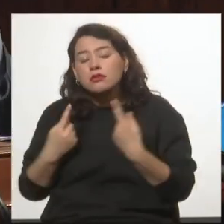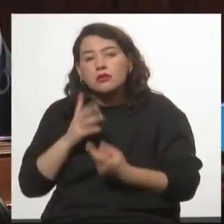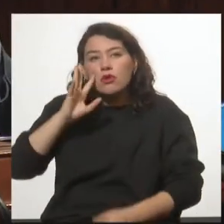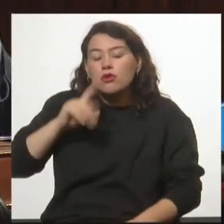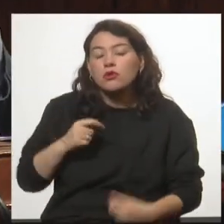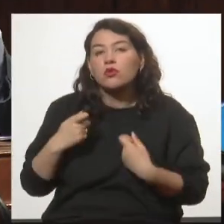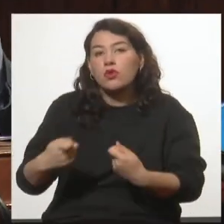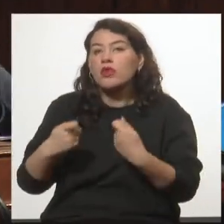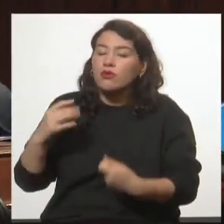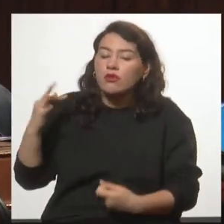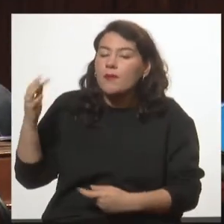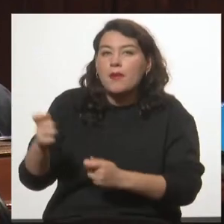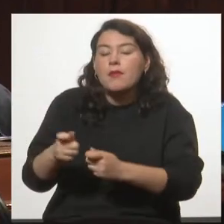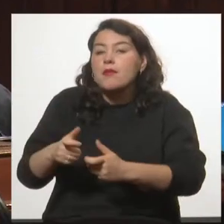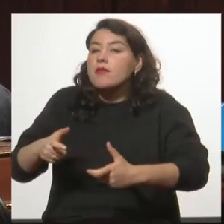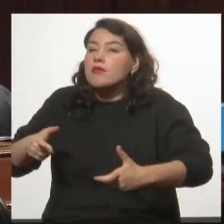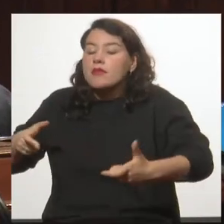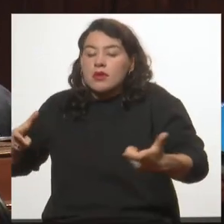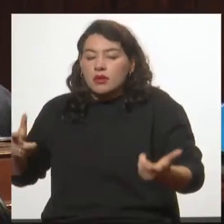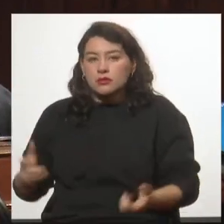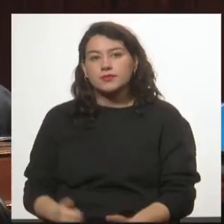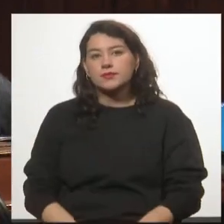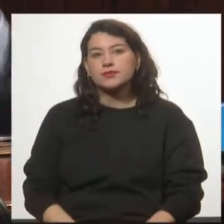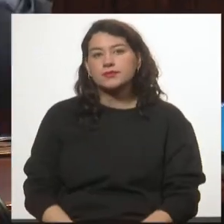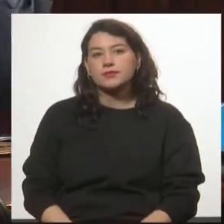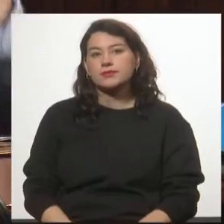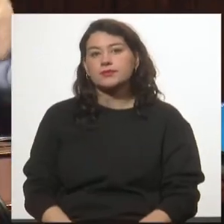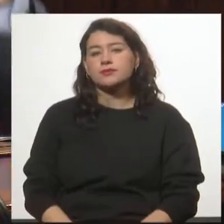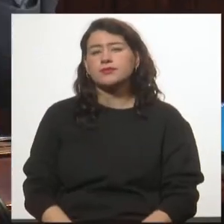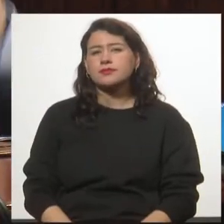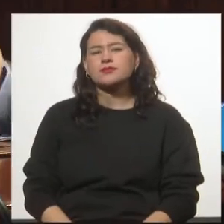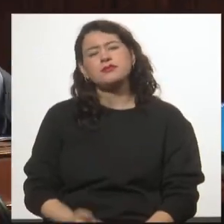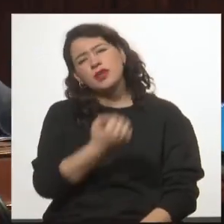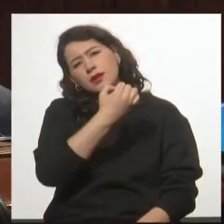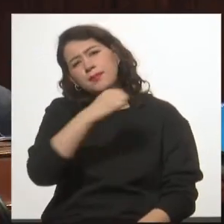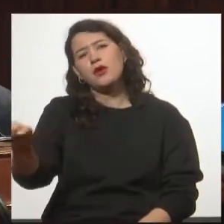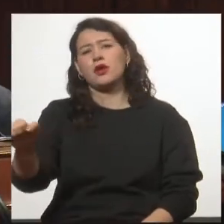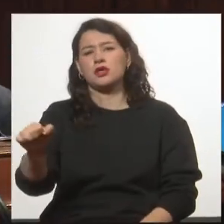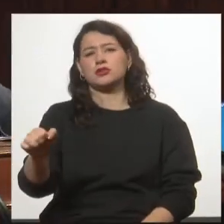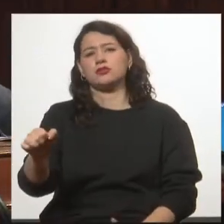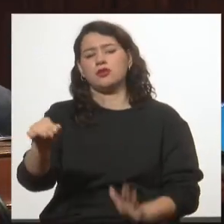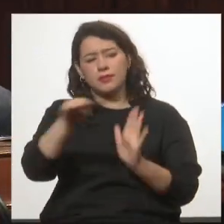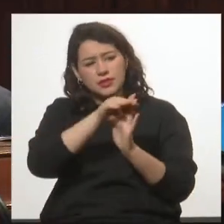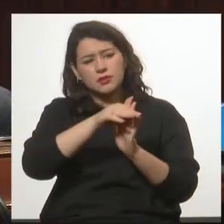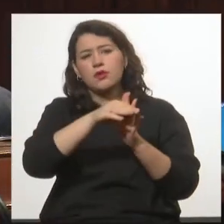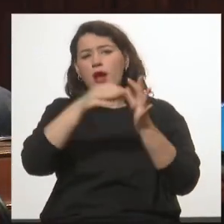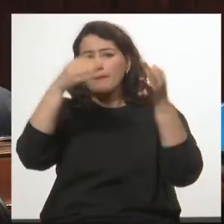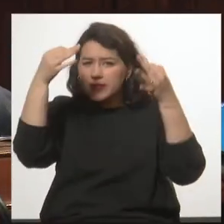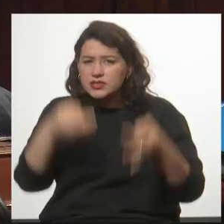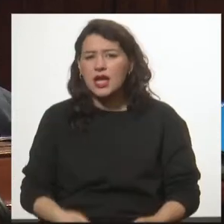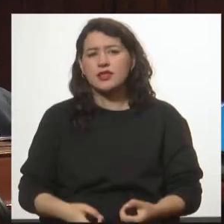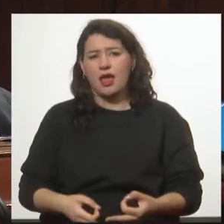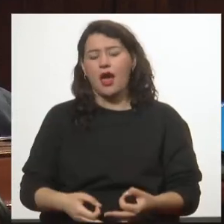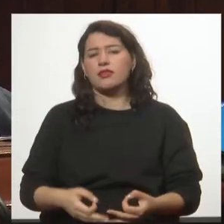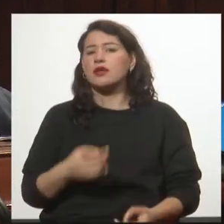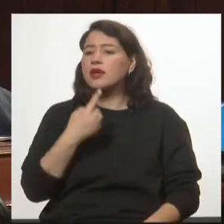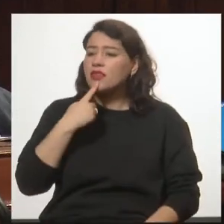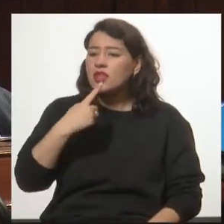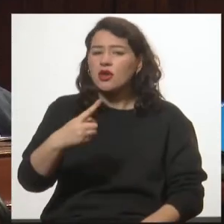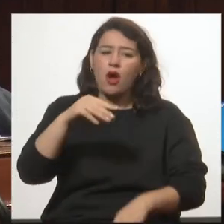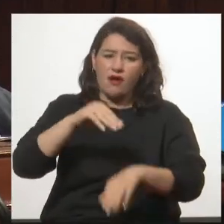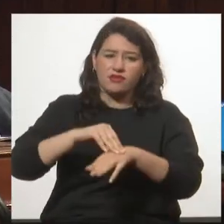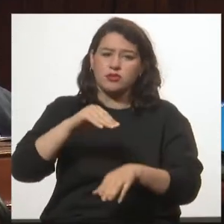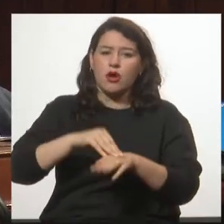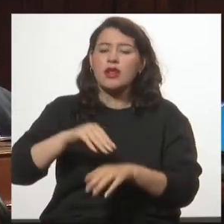sus gastos futuros en violación al principio de la especialidad observado por el tribunal de